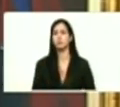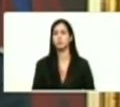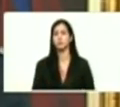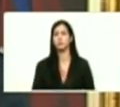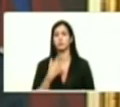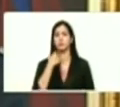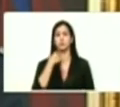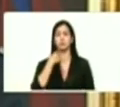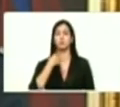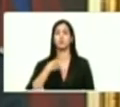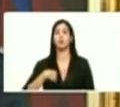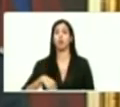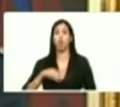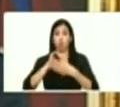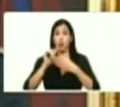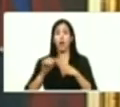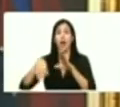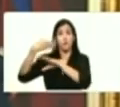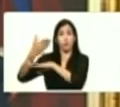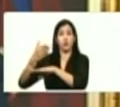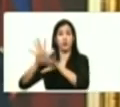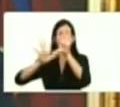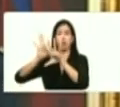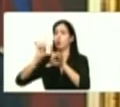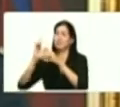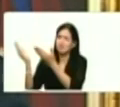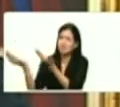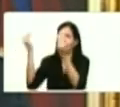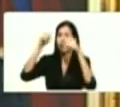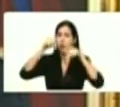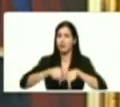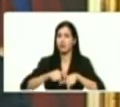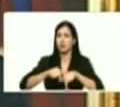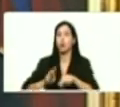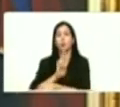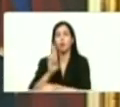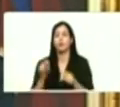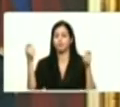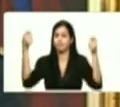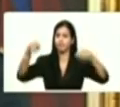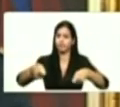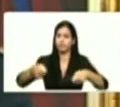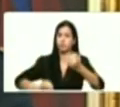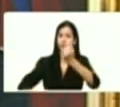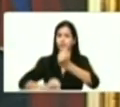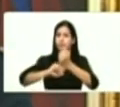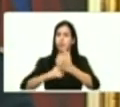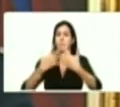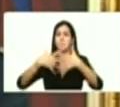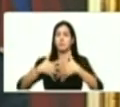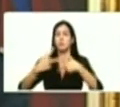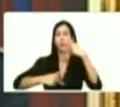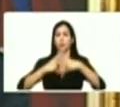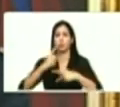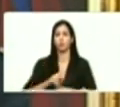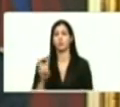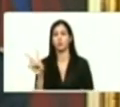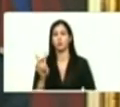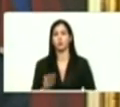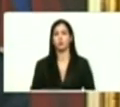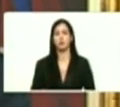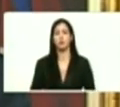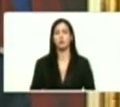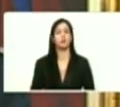traer los dólares para invertirlos aquí traer los dólares para inyectarlos traer los dólares para crear en el sistema financiero